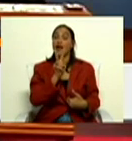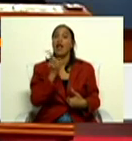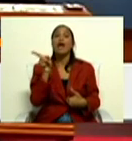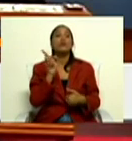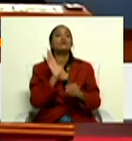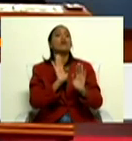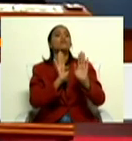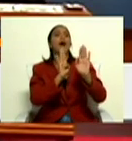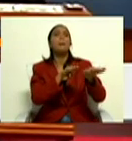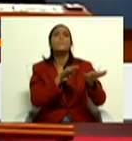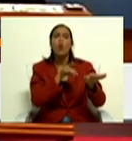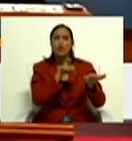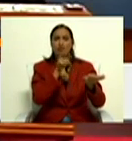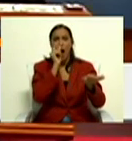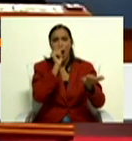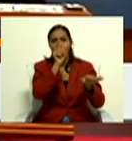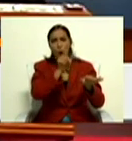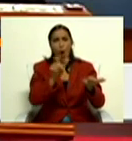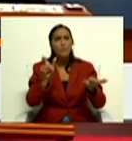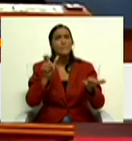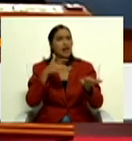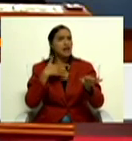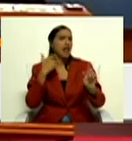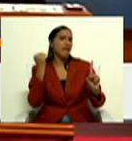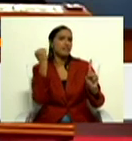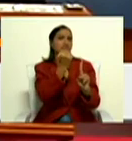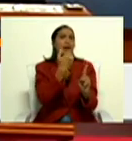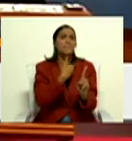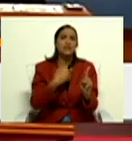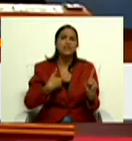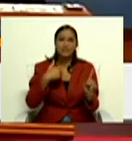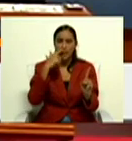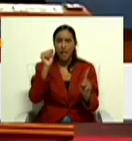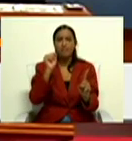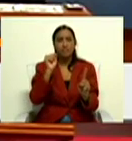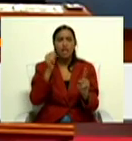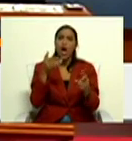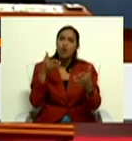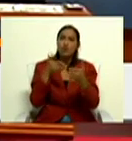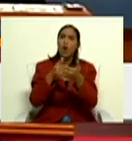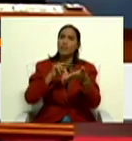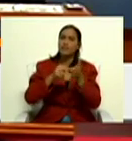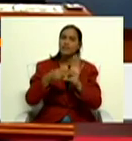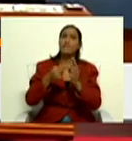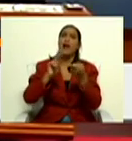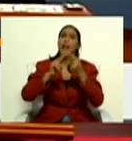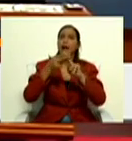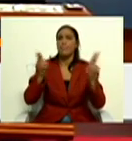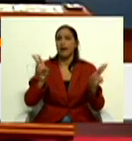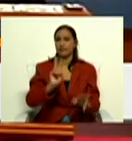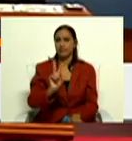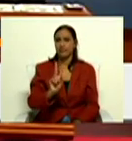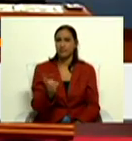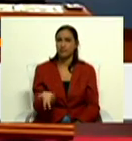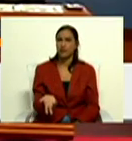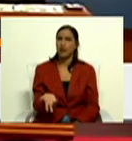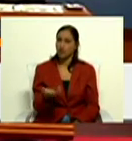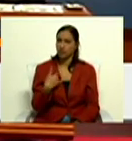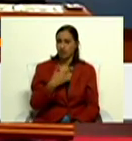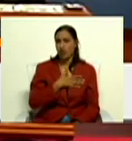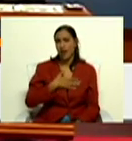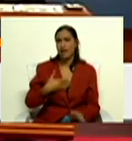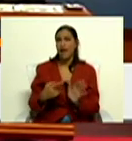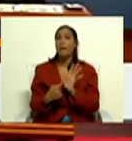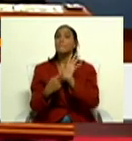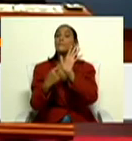contra la paz ciudadana. Así que esto era el avance que queríamos mostrar el día de hoy,